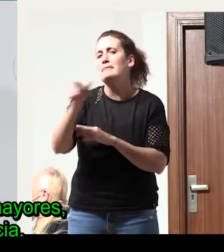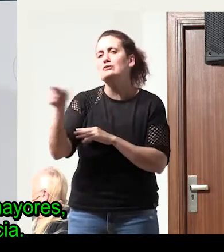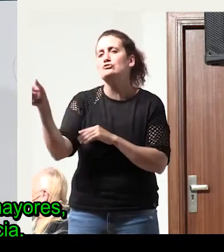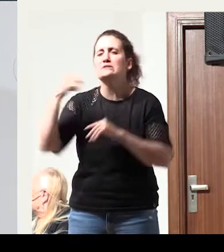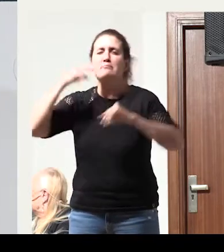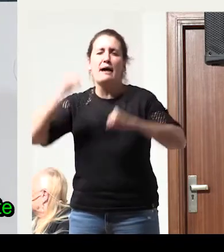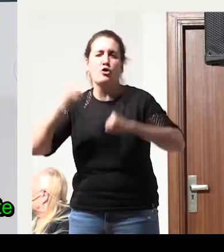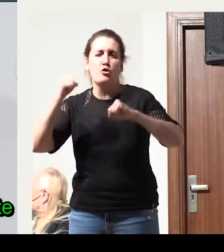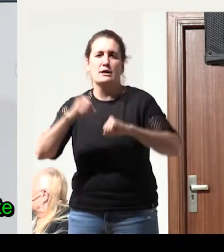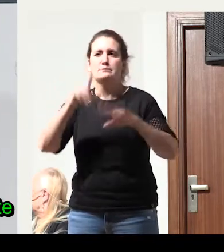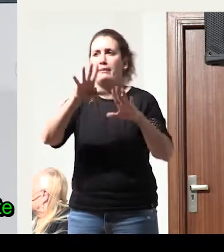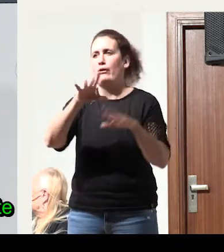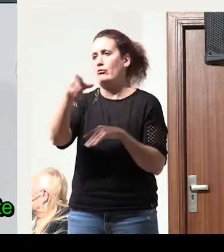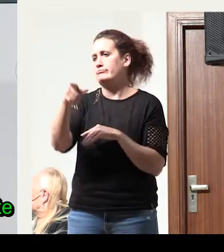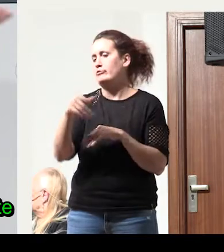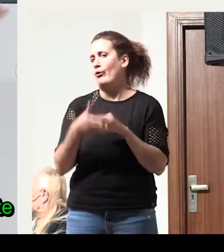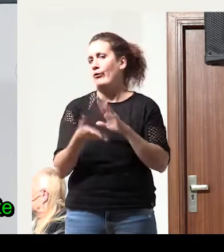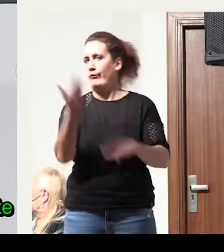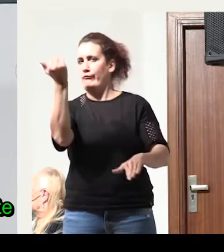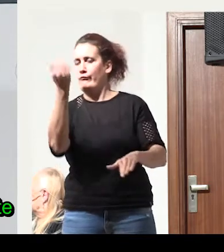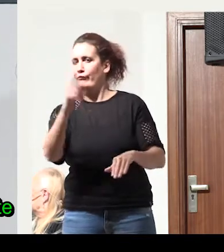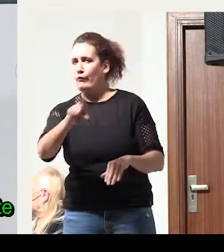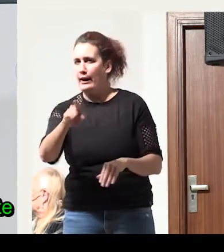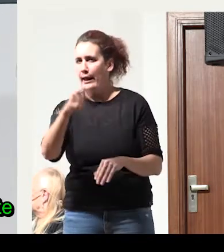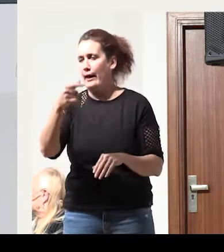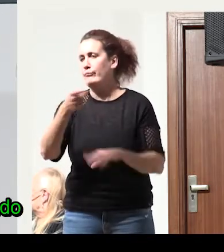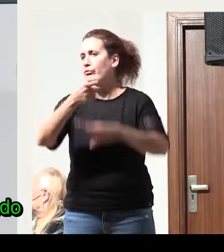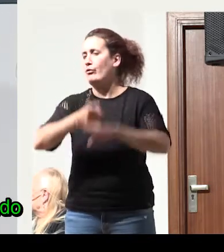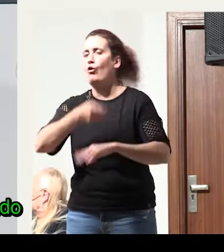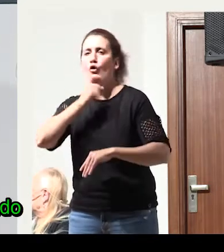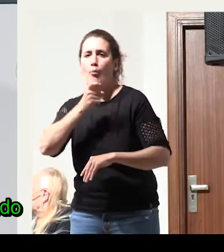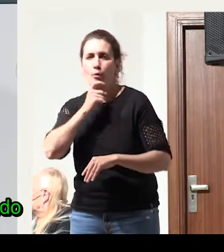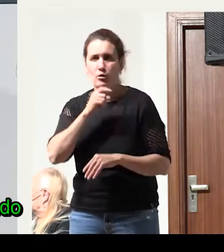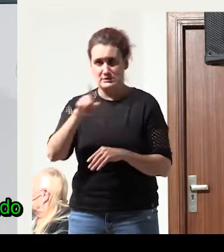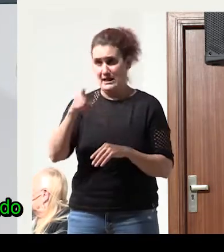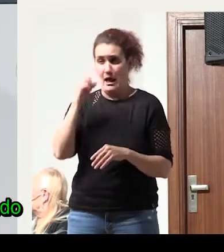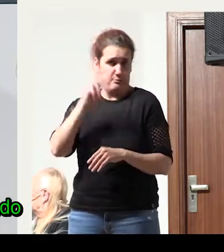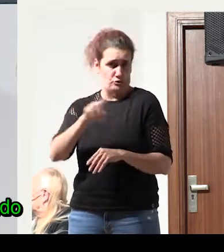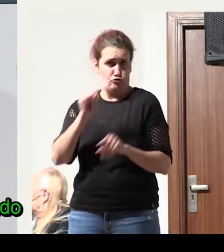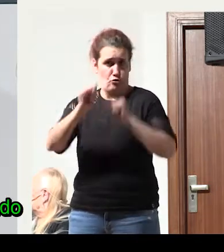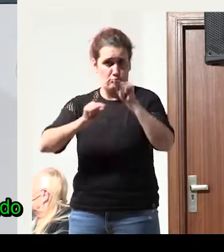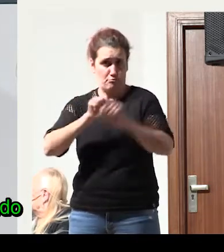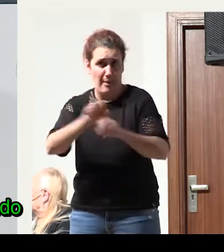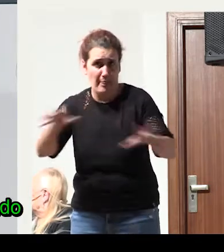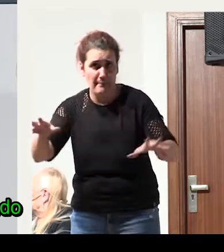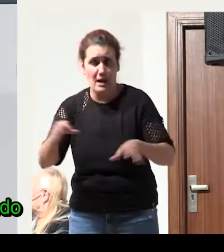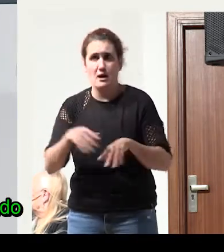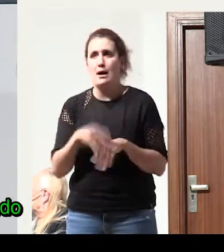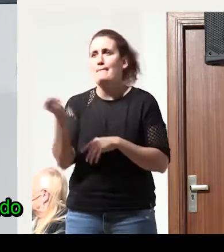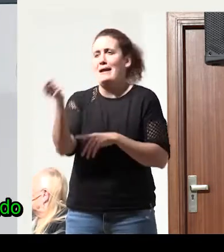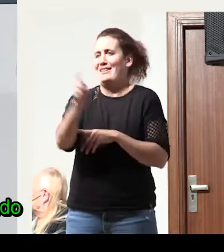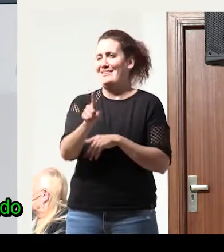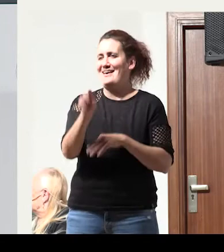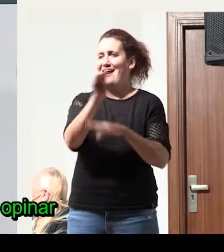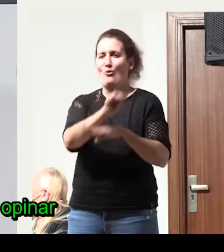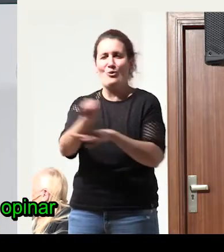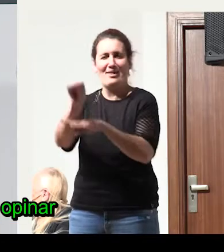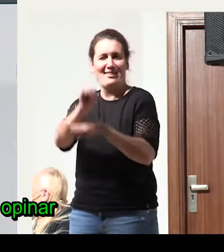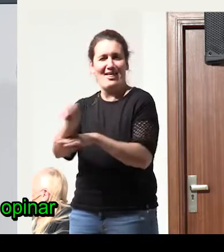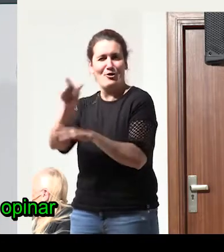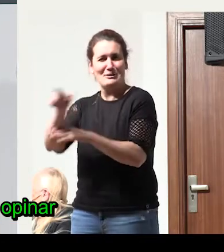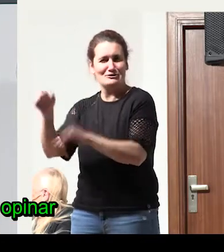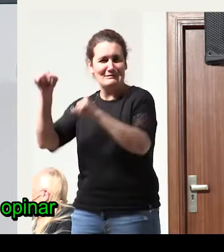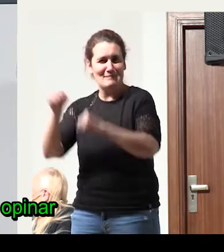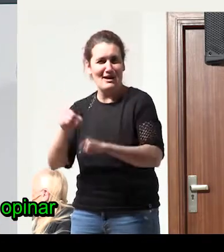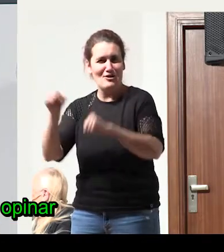la agencia, o sea, se les quita, eso se ha visto perfectamente con la pandemia, ¿no? Sí. Parecía que se estaba cuidando a las personas mayores, pero